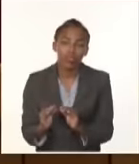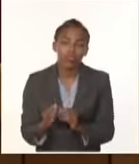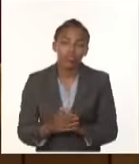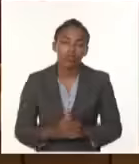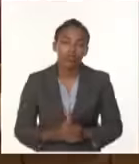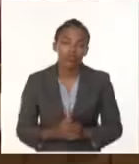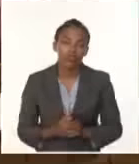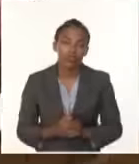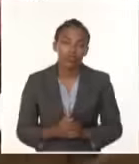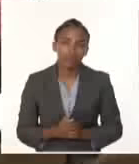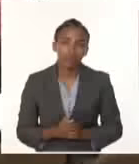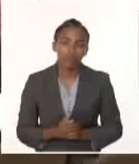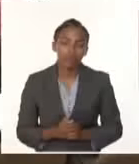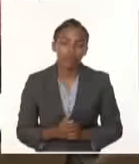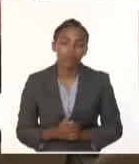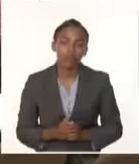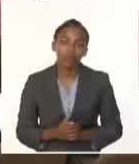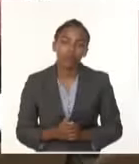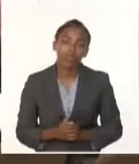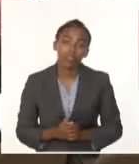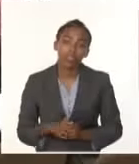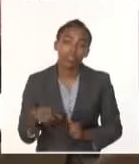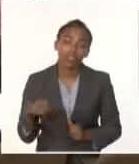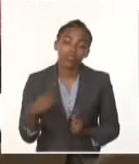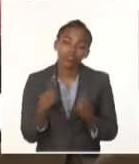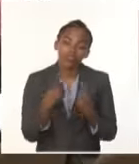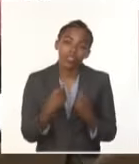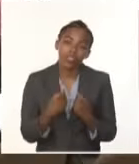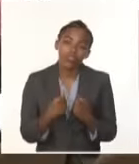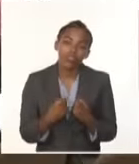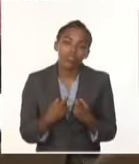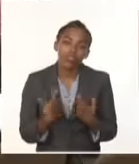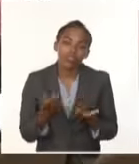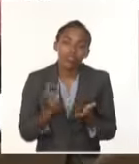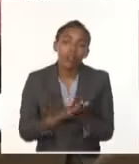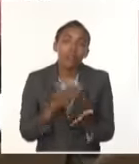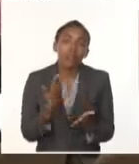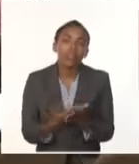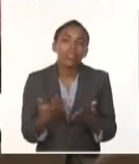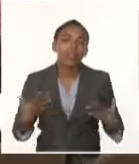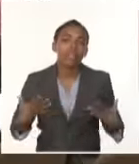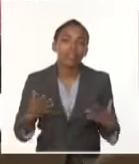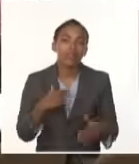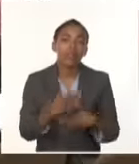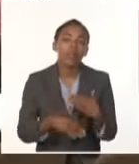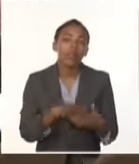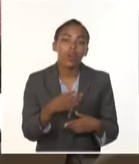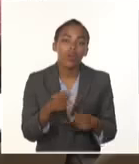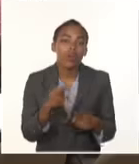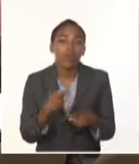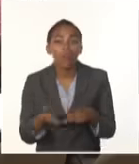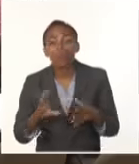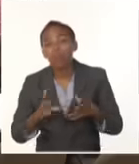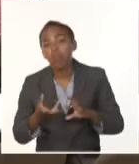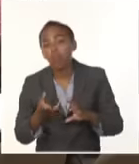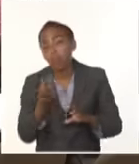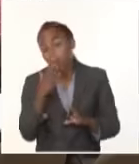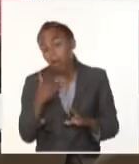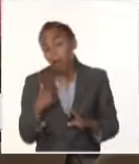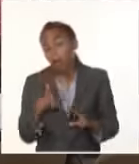producción. Nos faltó plantearnos cuál es la propuesta para enfrentar el problema de otra manera. Hoy es